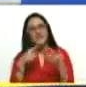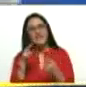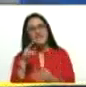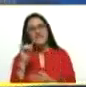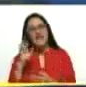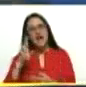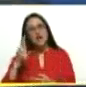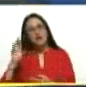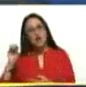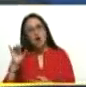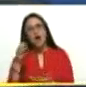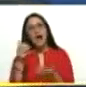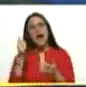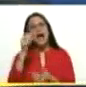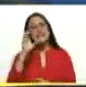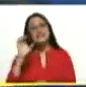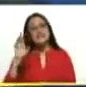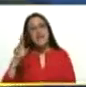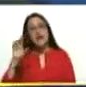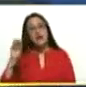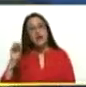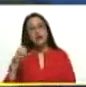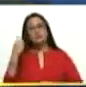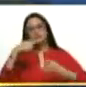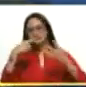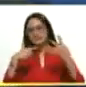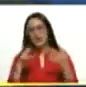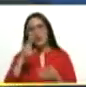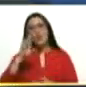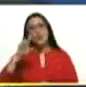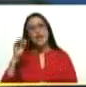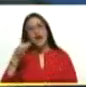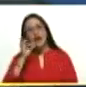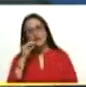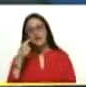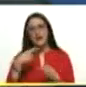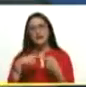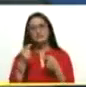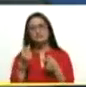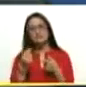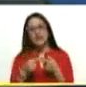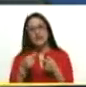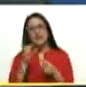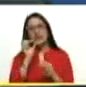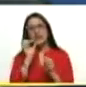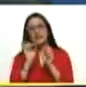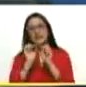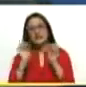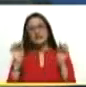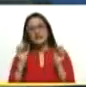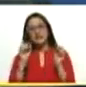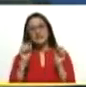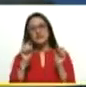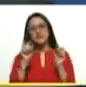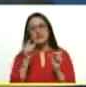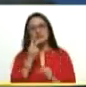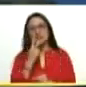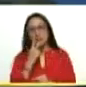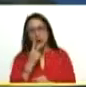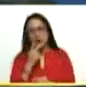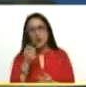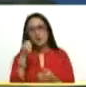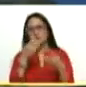en el sector agrícola, el etilenglicol, urea, café, frijoles secos, tabaco, entre otros rubros necesarios para